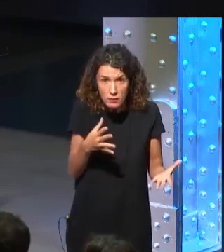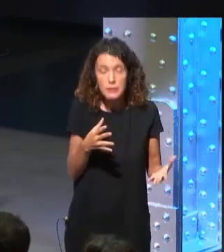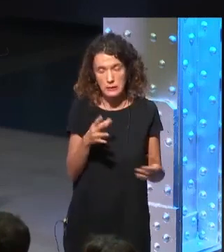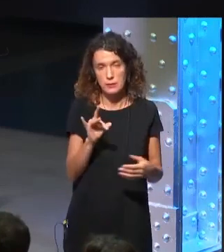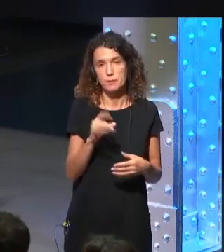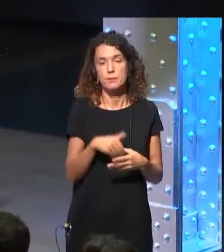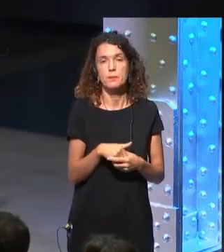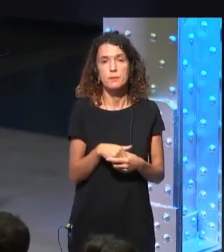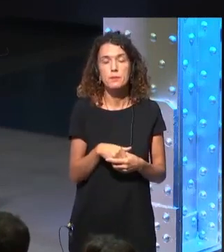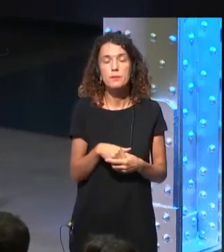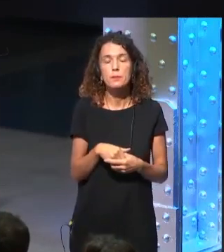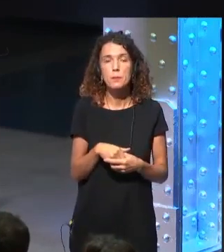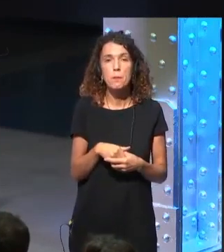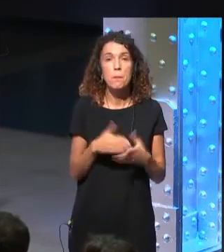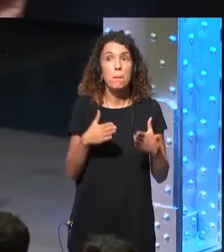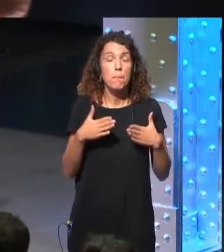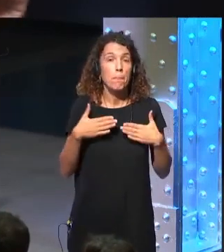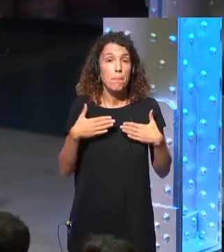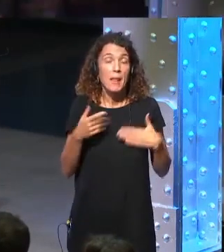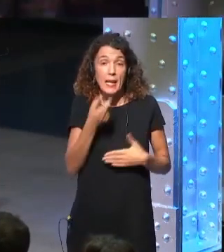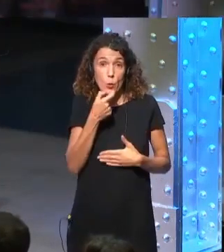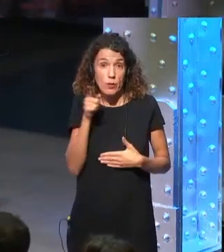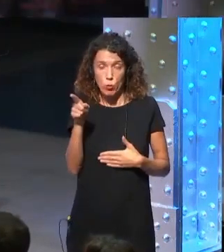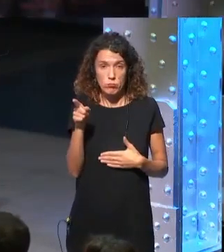sí. En cualquier